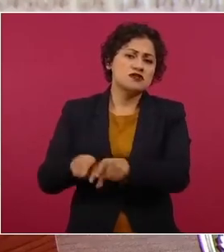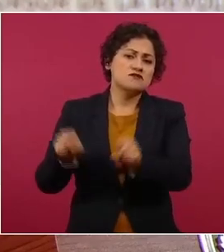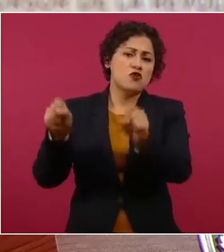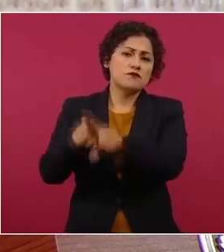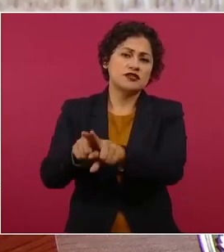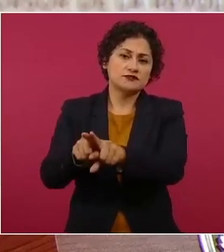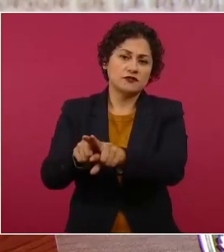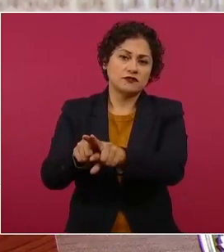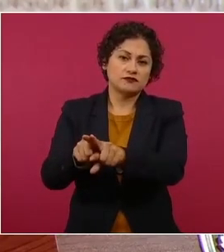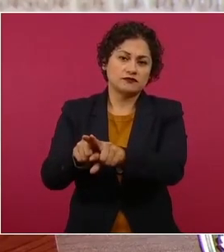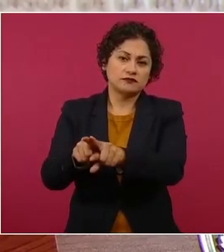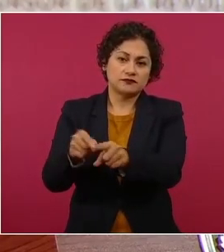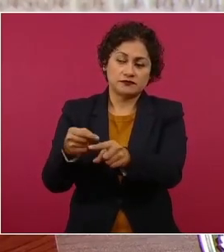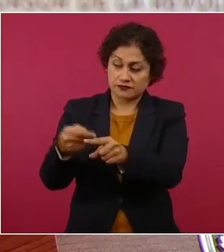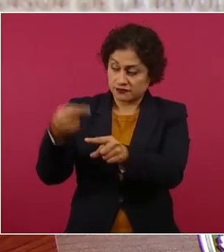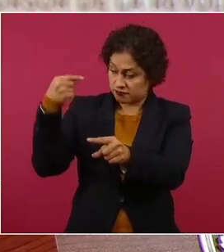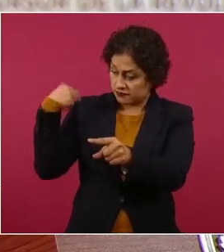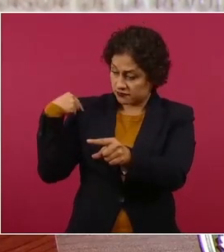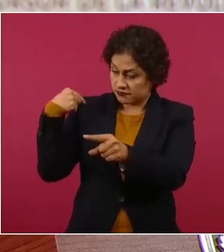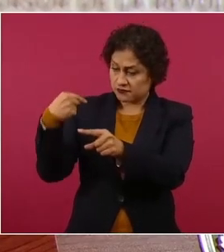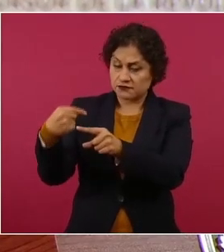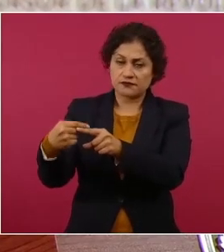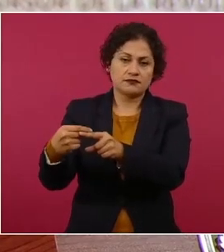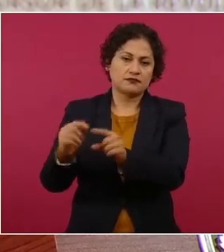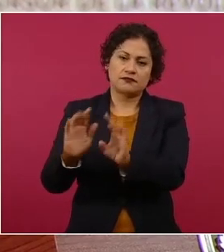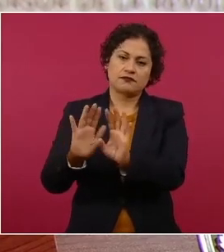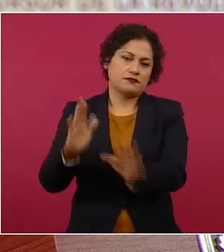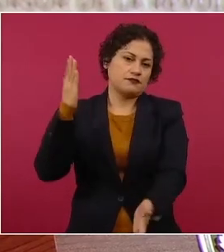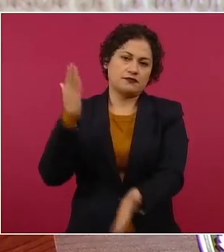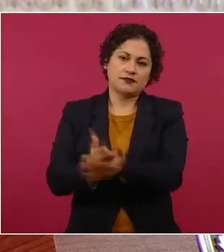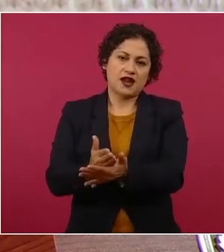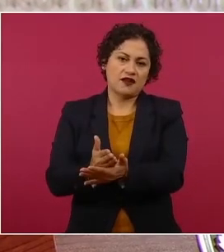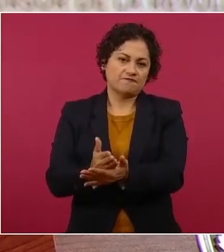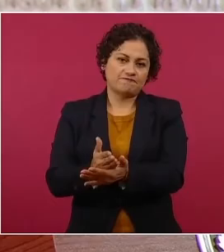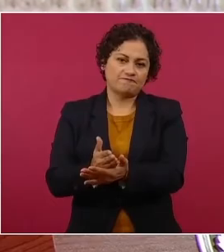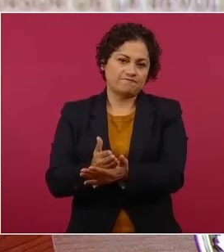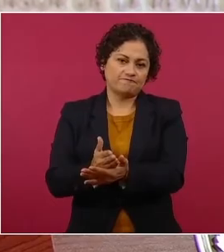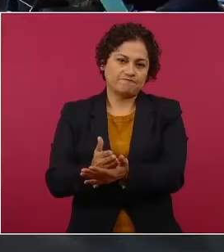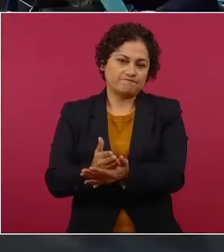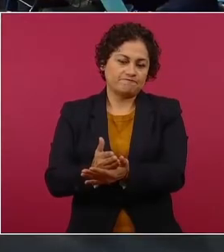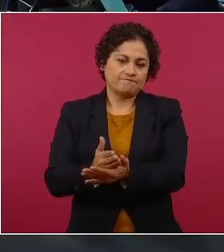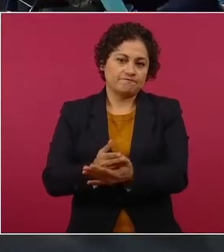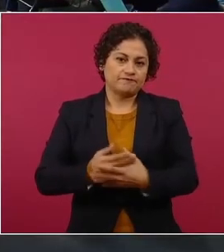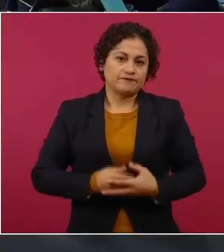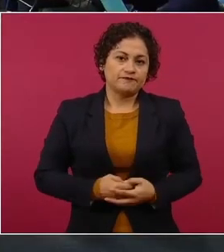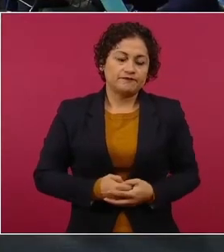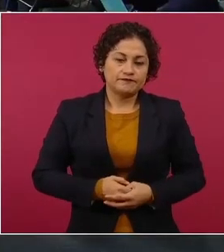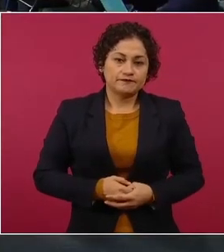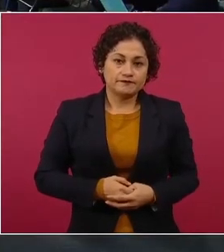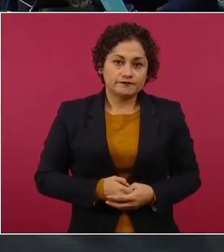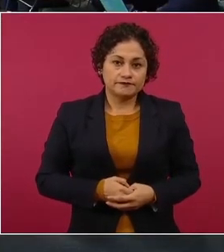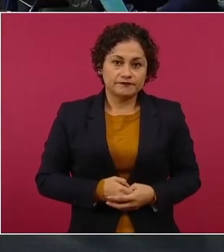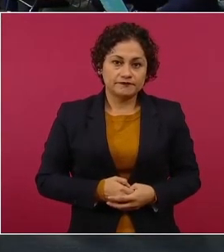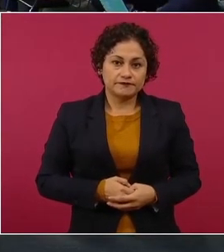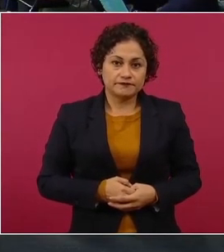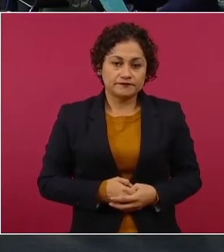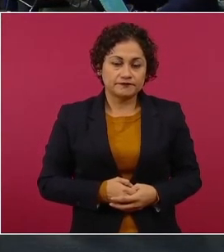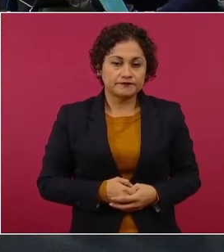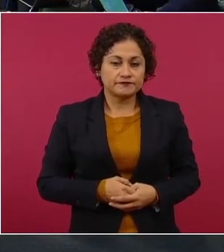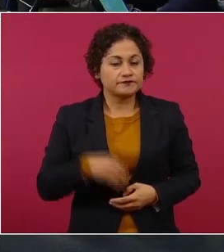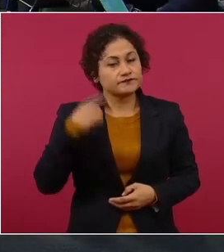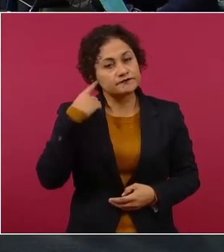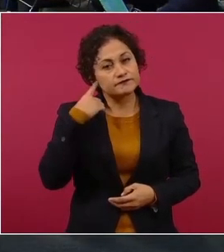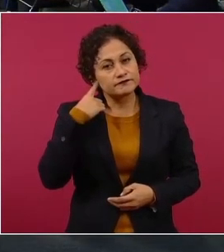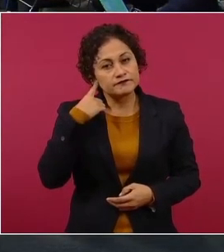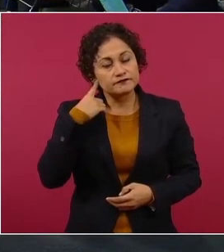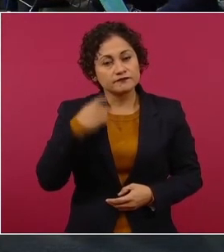ya no hay salinismo como política. La doble moral que señala de España afectará